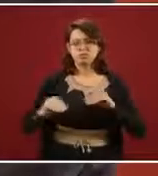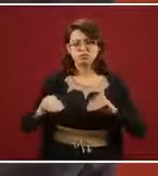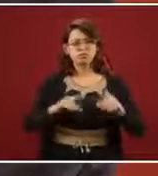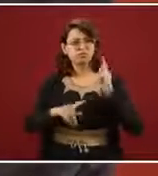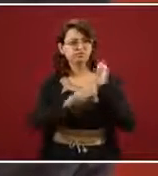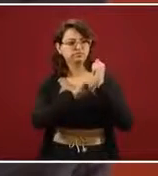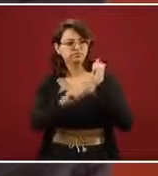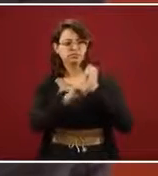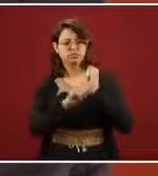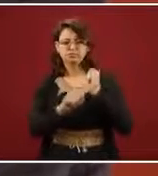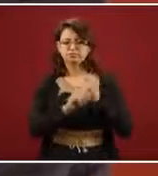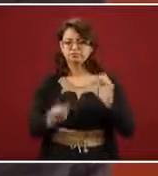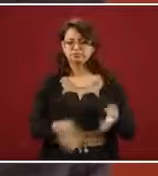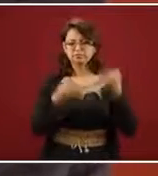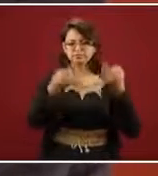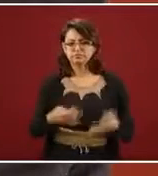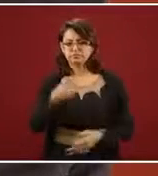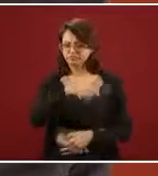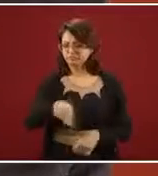en condiciones óptimas?